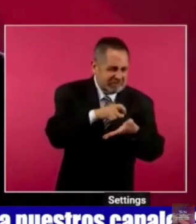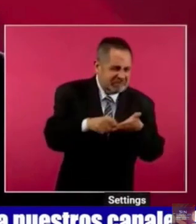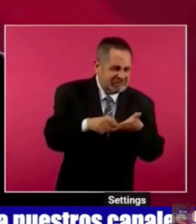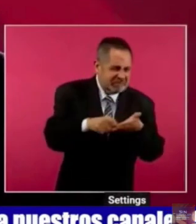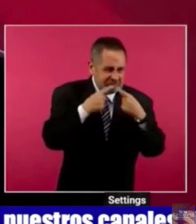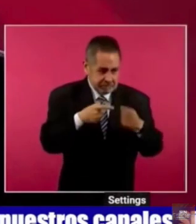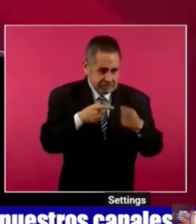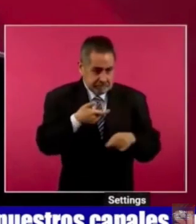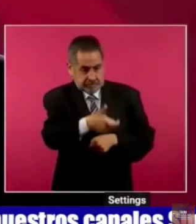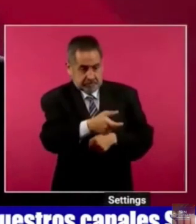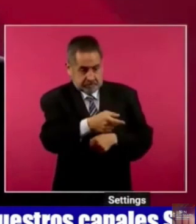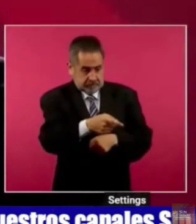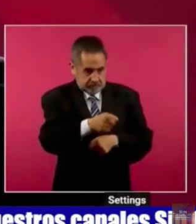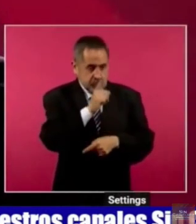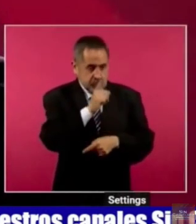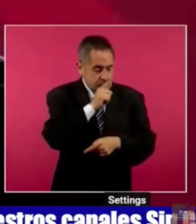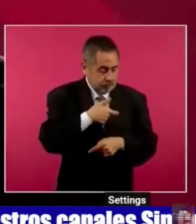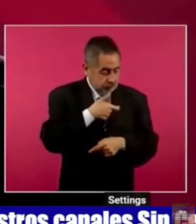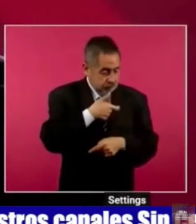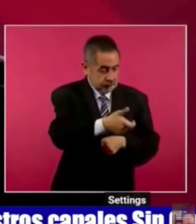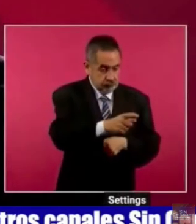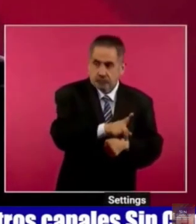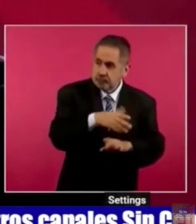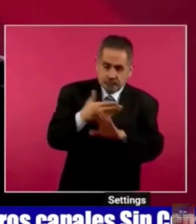que se deja.